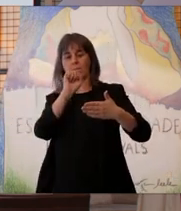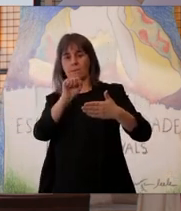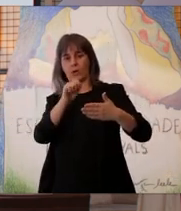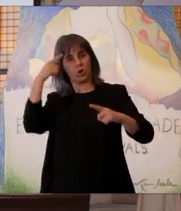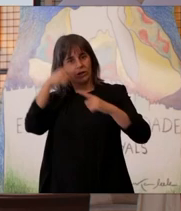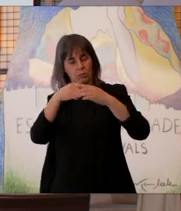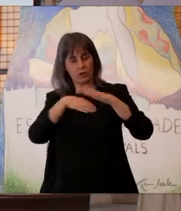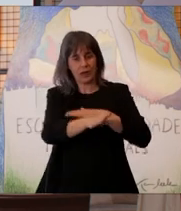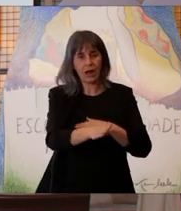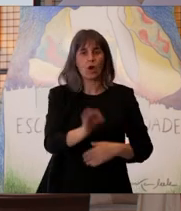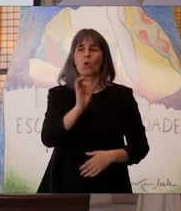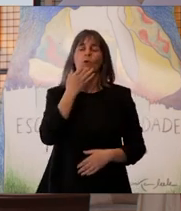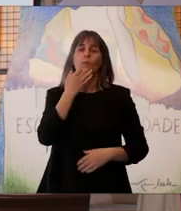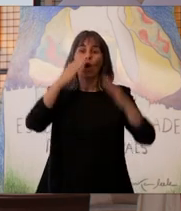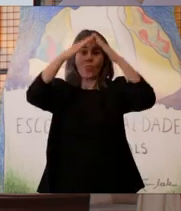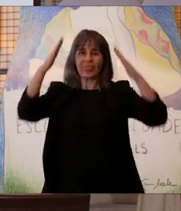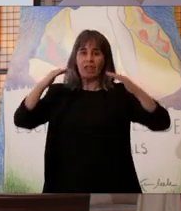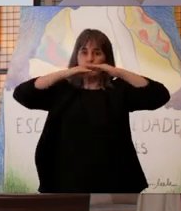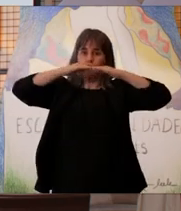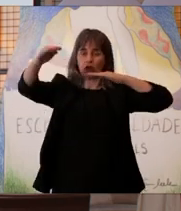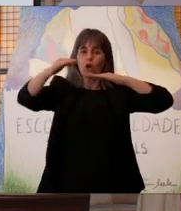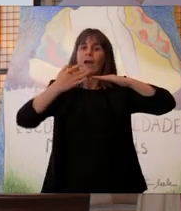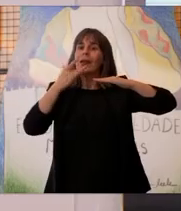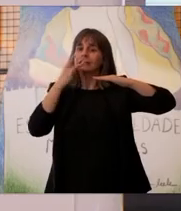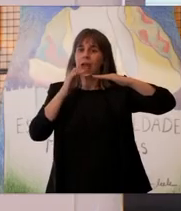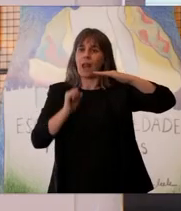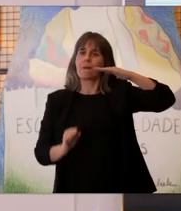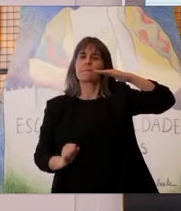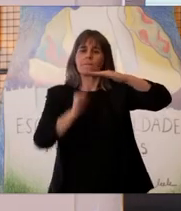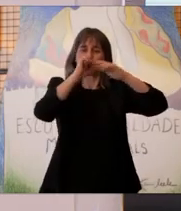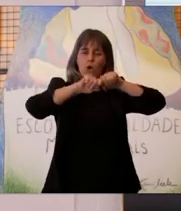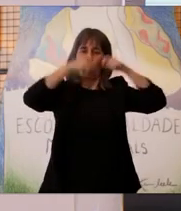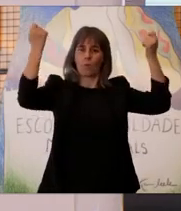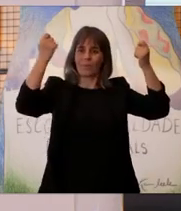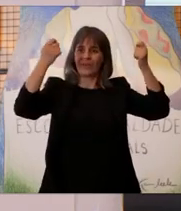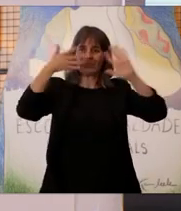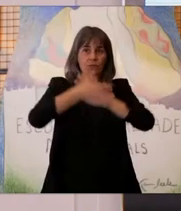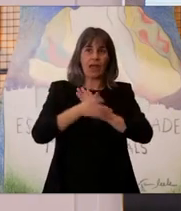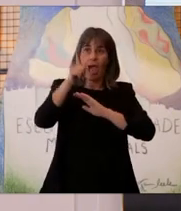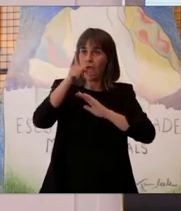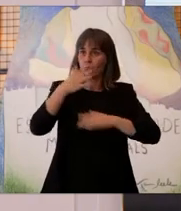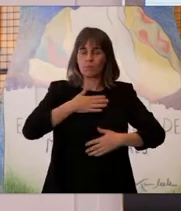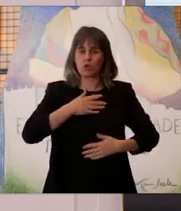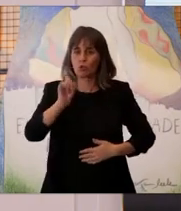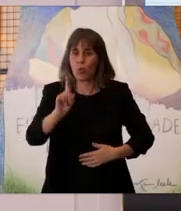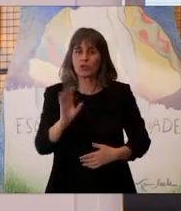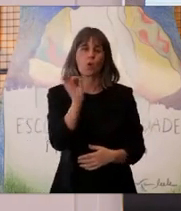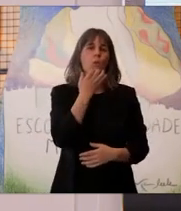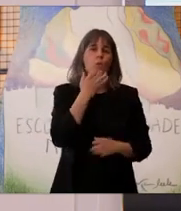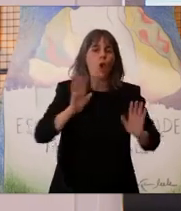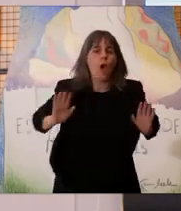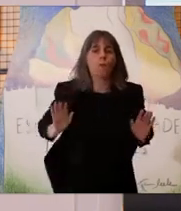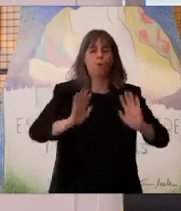romper el techo de cristal asumimos que no es nuestro o darles un empujón no